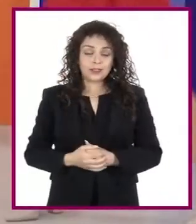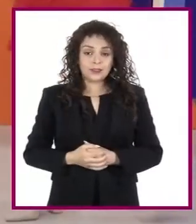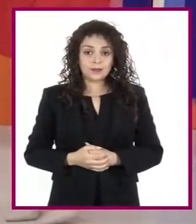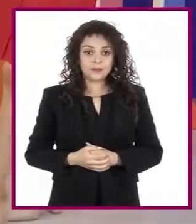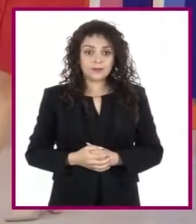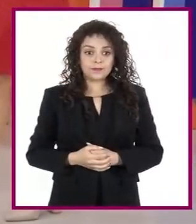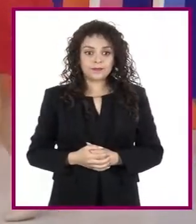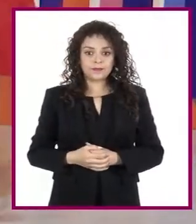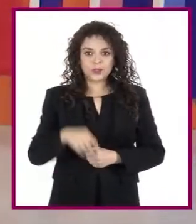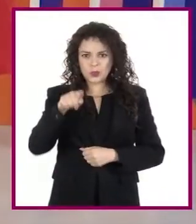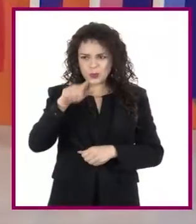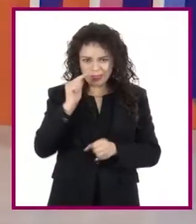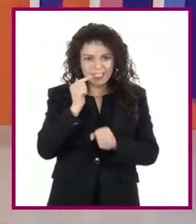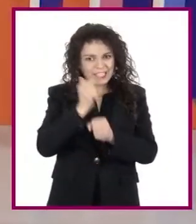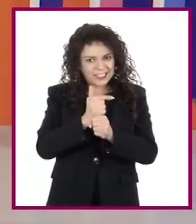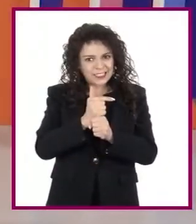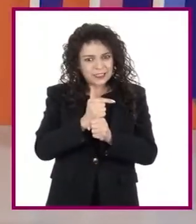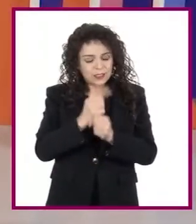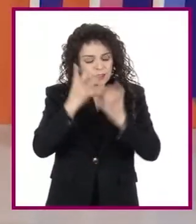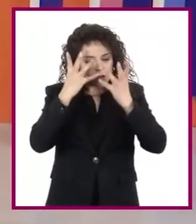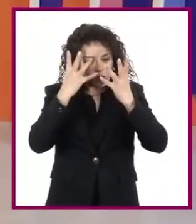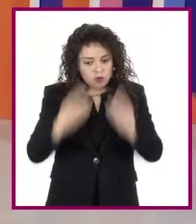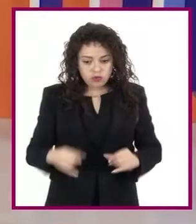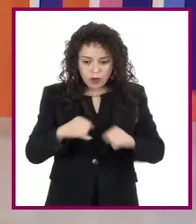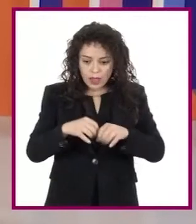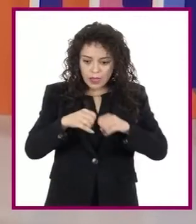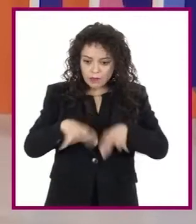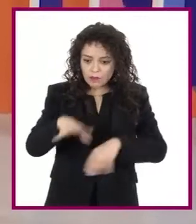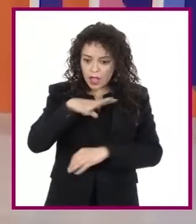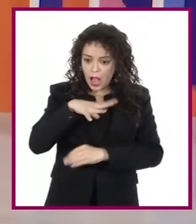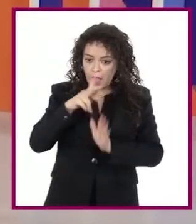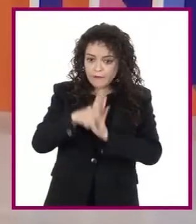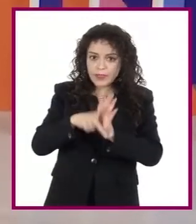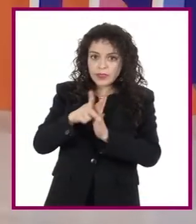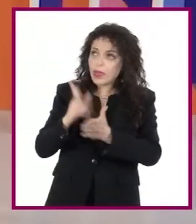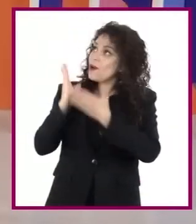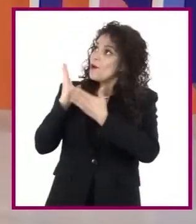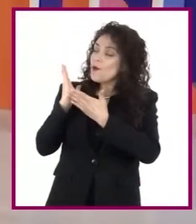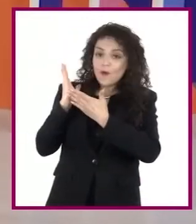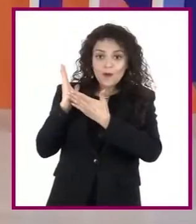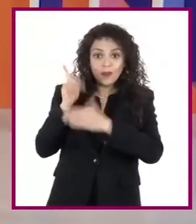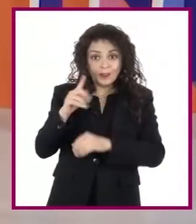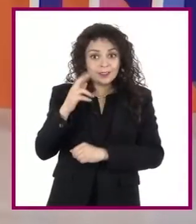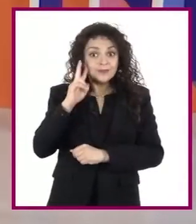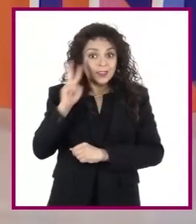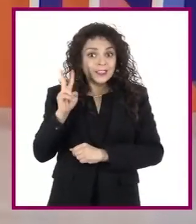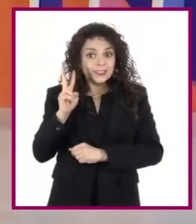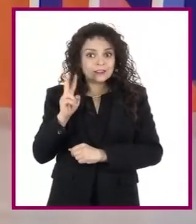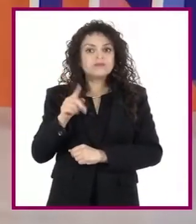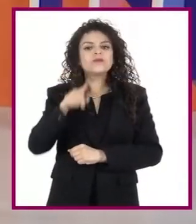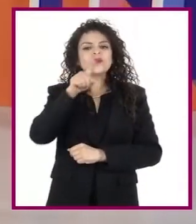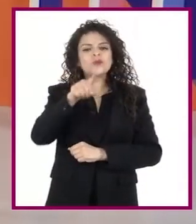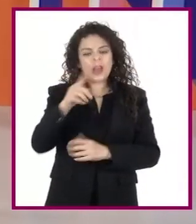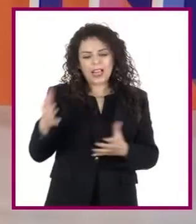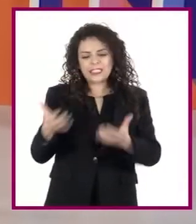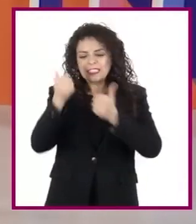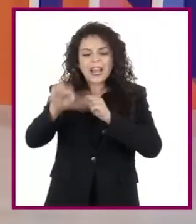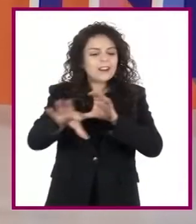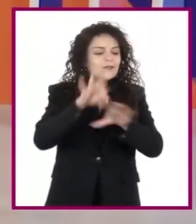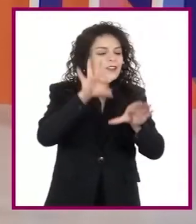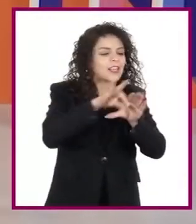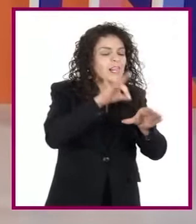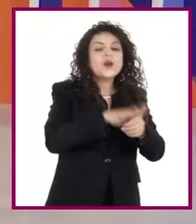¿Se dieron cuenta la cantidad de información que contenía el video? ¿Qué retomarían? Profesora,